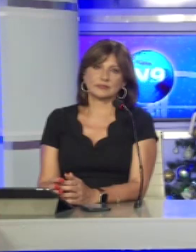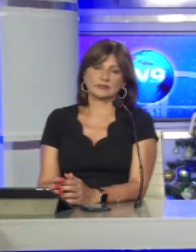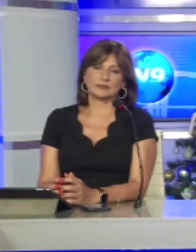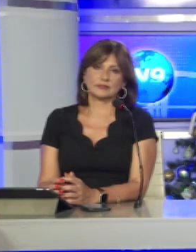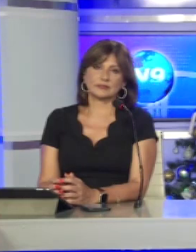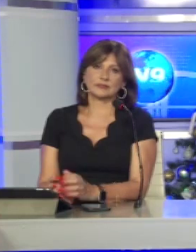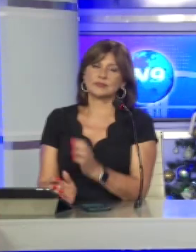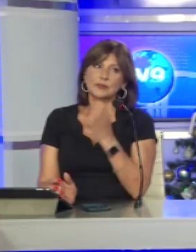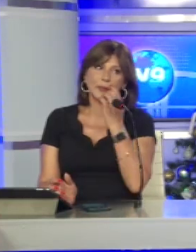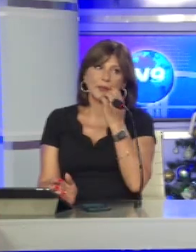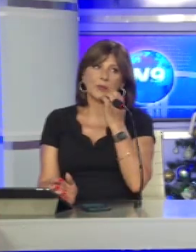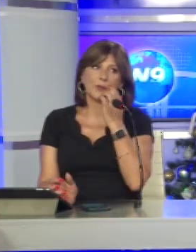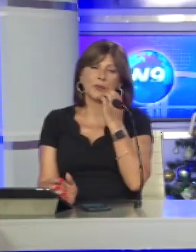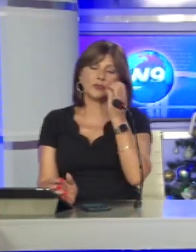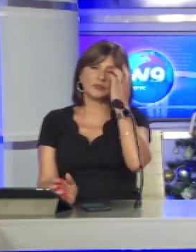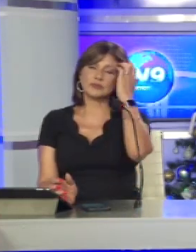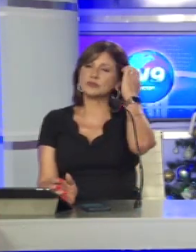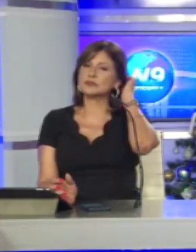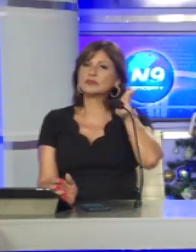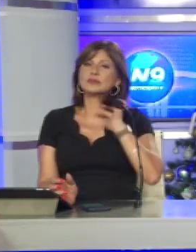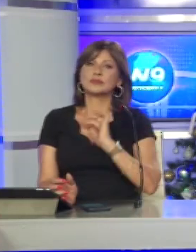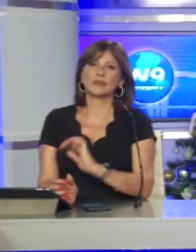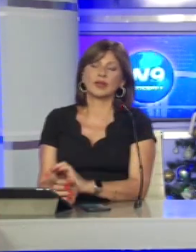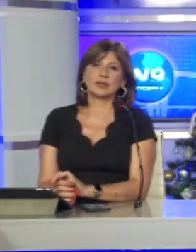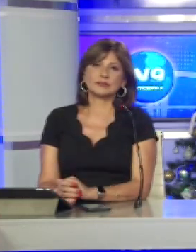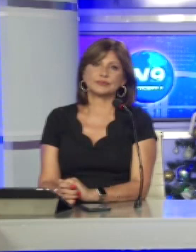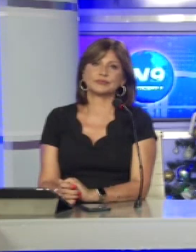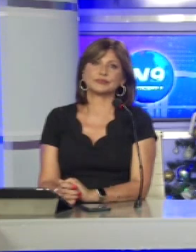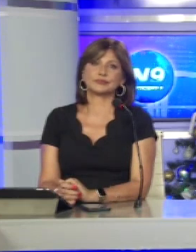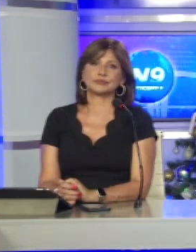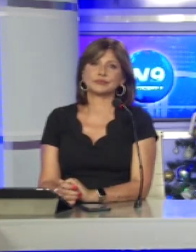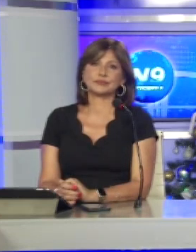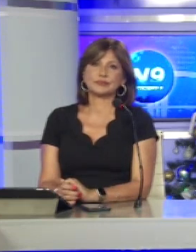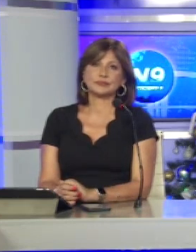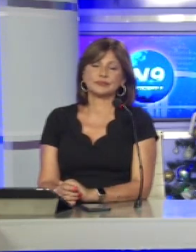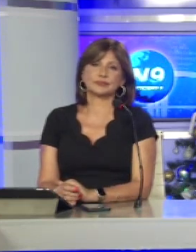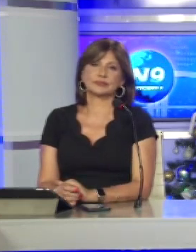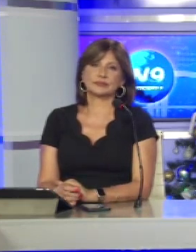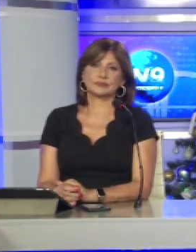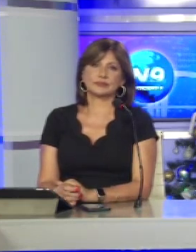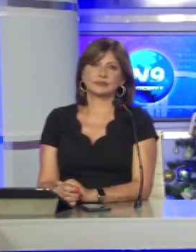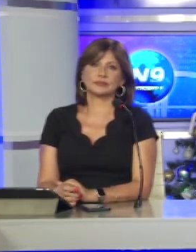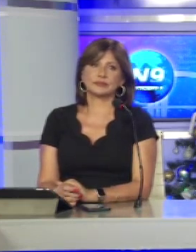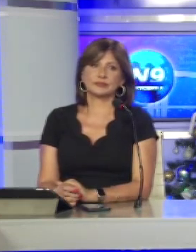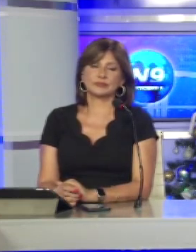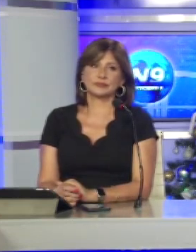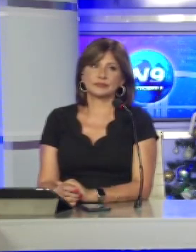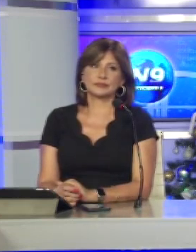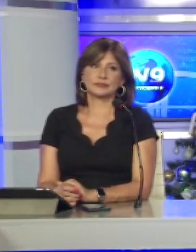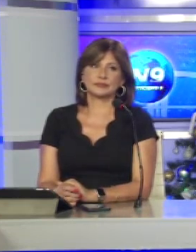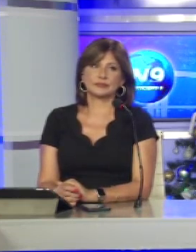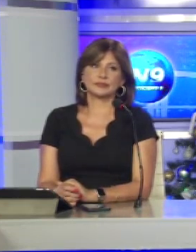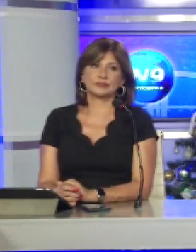7, 8 de las 35, pero también obviamente vamos a tratar de participar en la mayor cantidad de